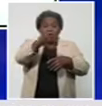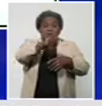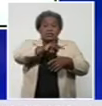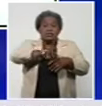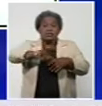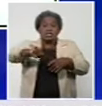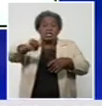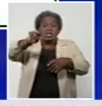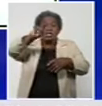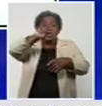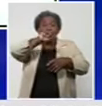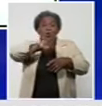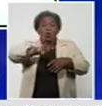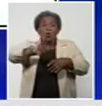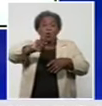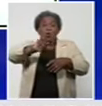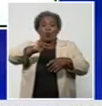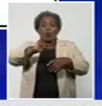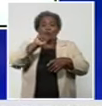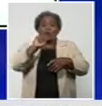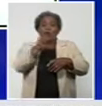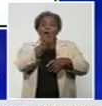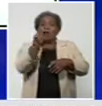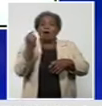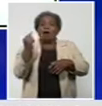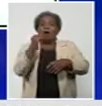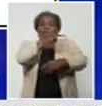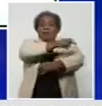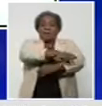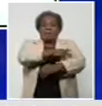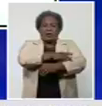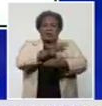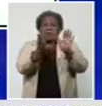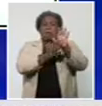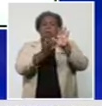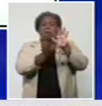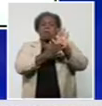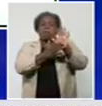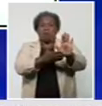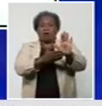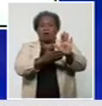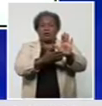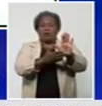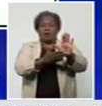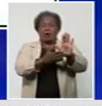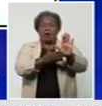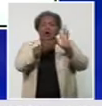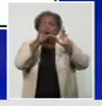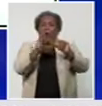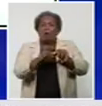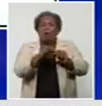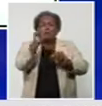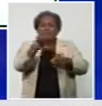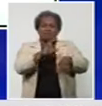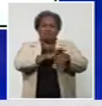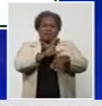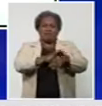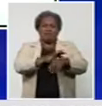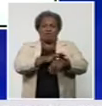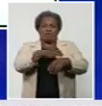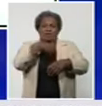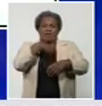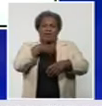refleja en cada uno de estos países, pues demuestra la magnitud de casos. Y, por ejemplo, podemos decir